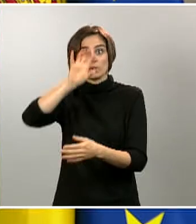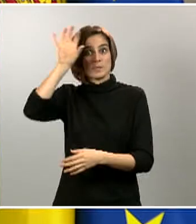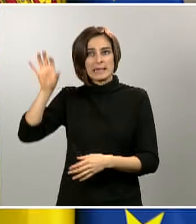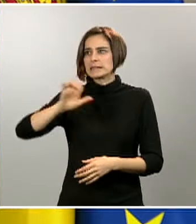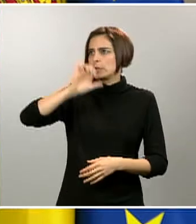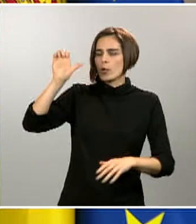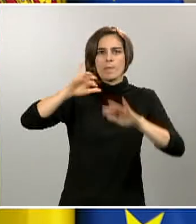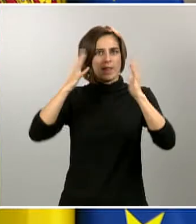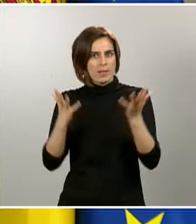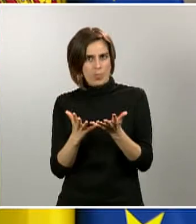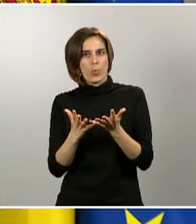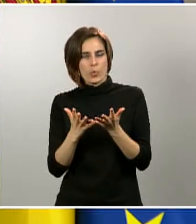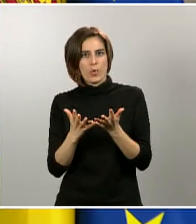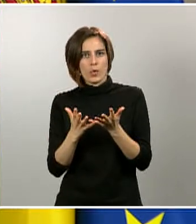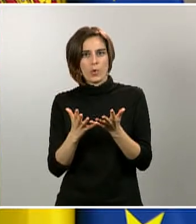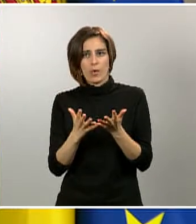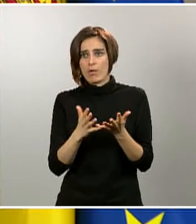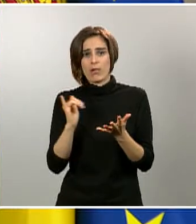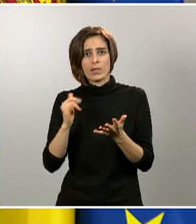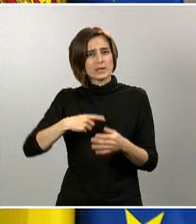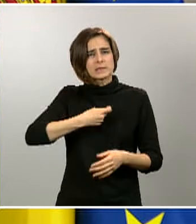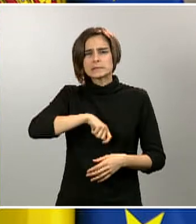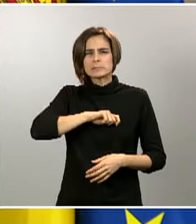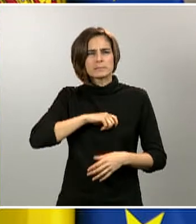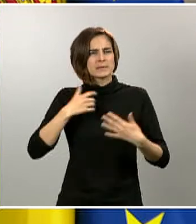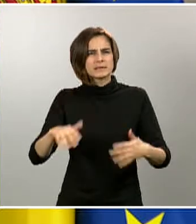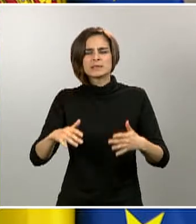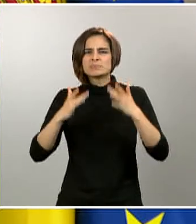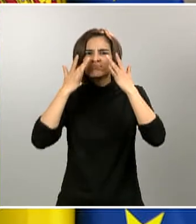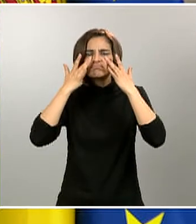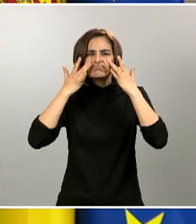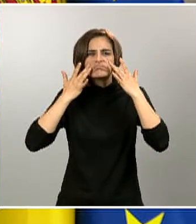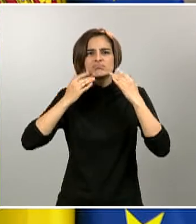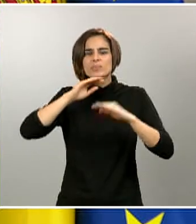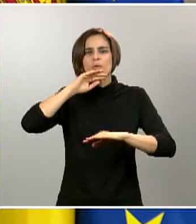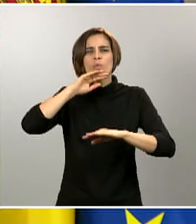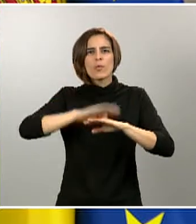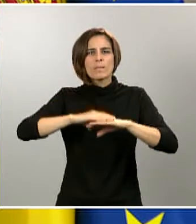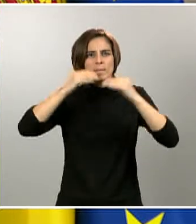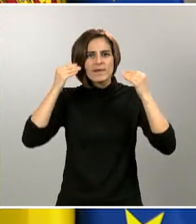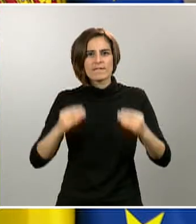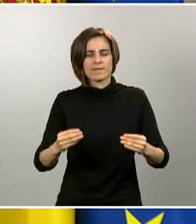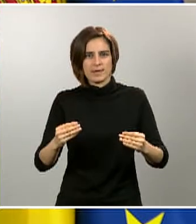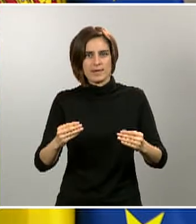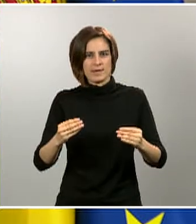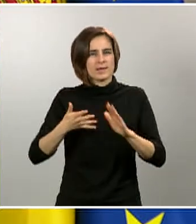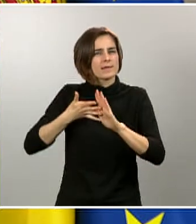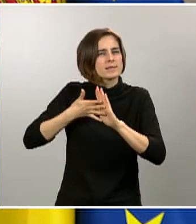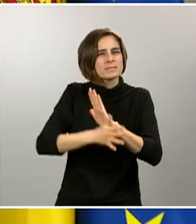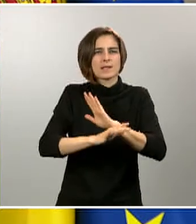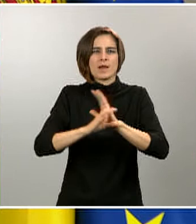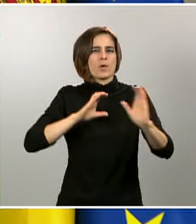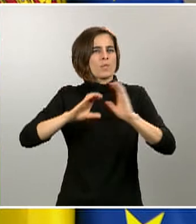España, en ese tema, es estricto en el cumplimiento de la definición de caso, que es amplia y que indica que toda persona que ha